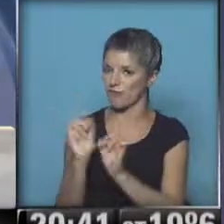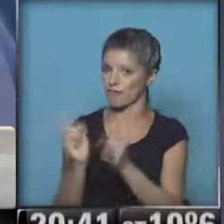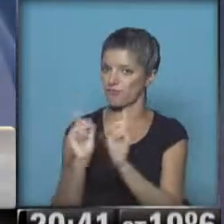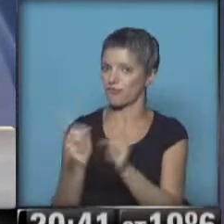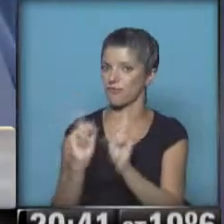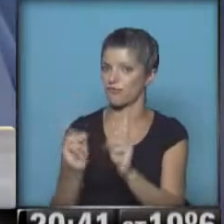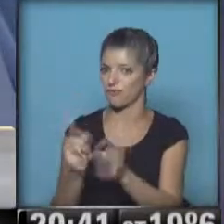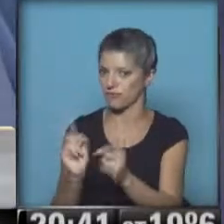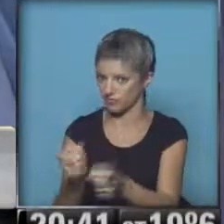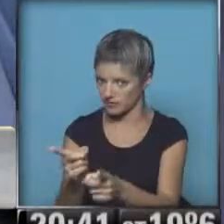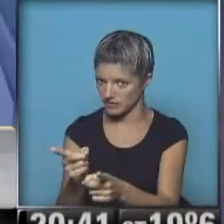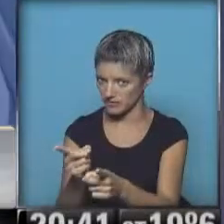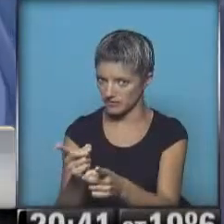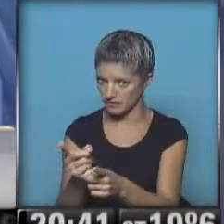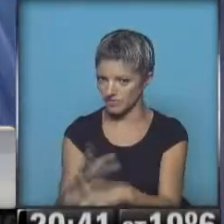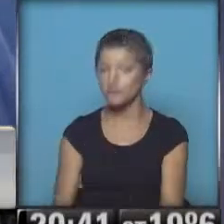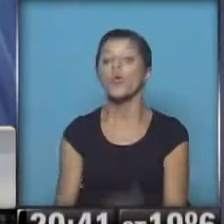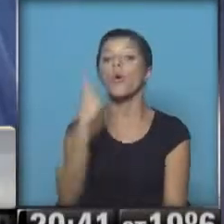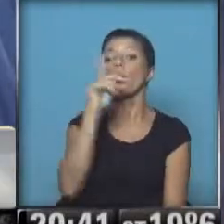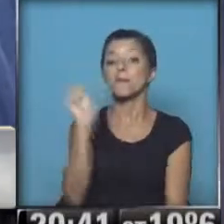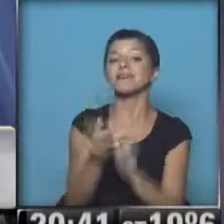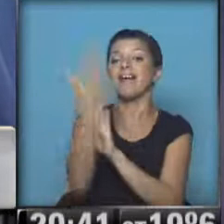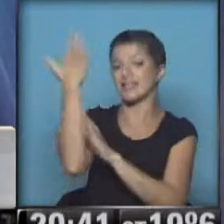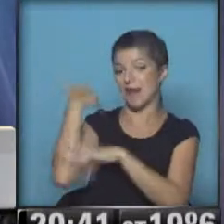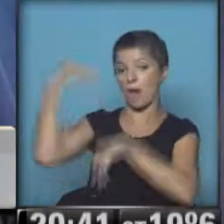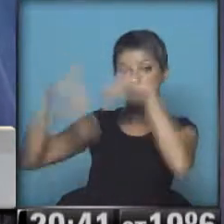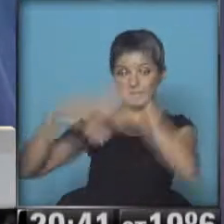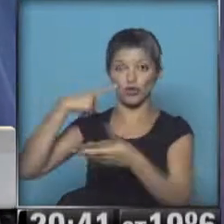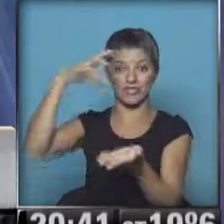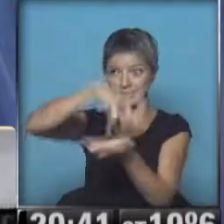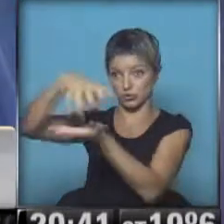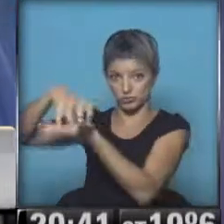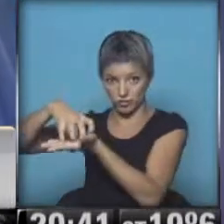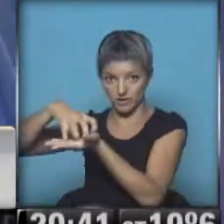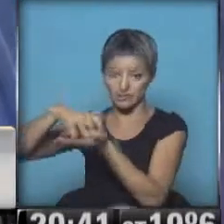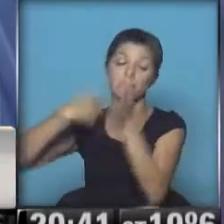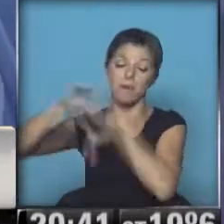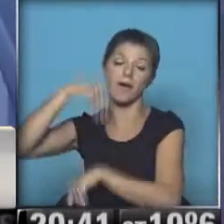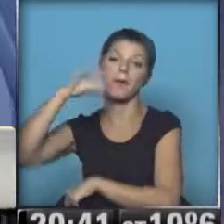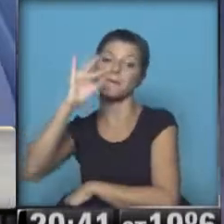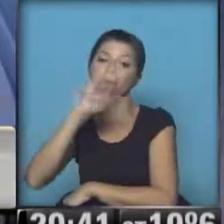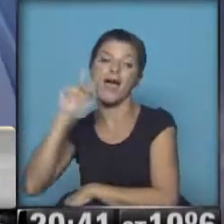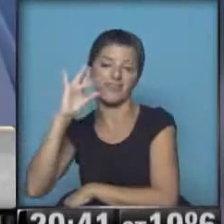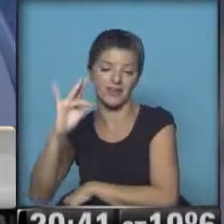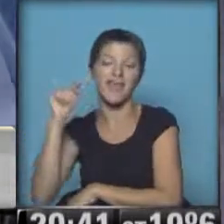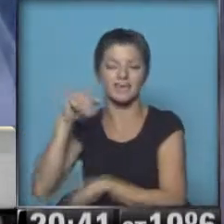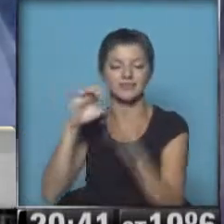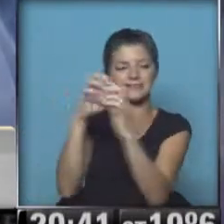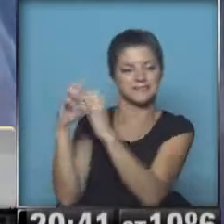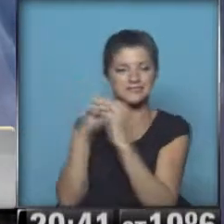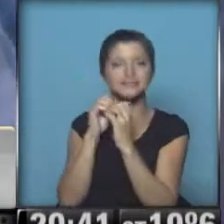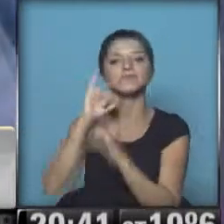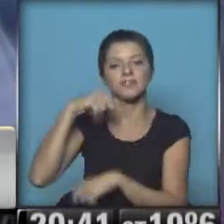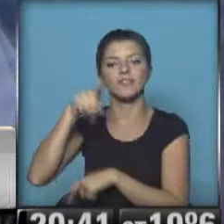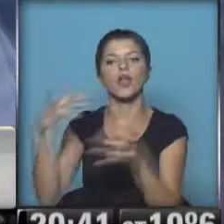ni mantenerse? A menos de un mes de las elecciones municipales y principalmente la de Madrid, es una crisis que sacude a